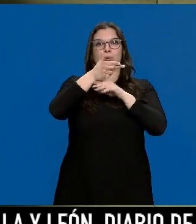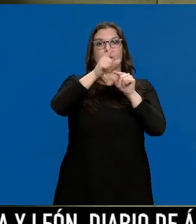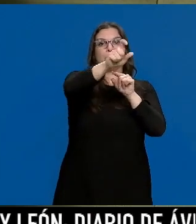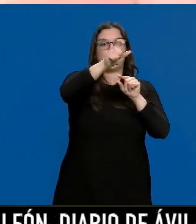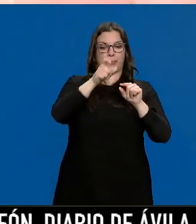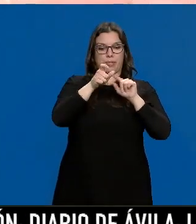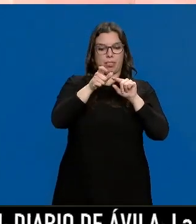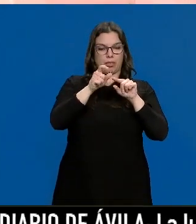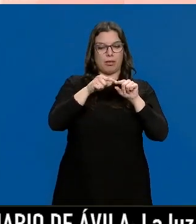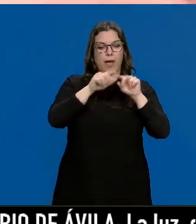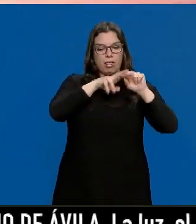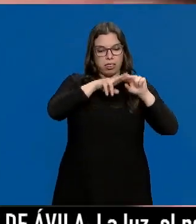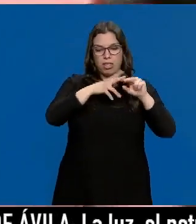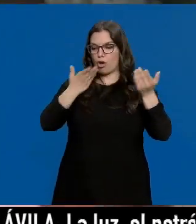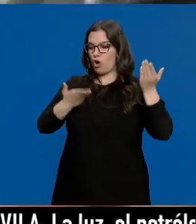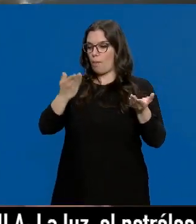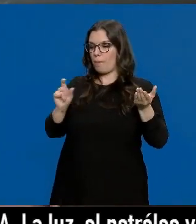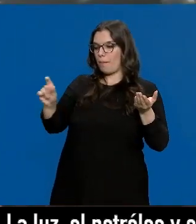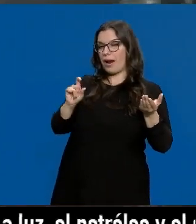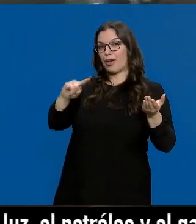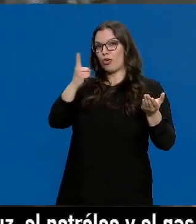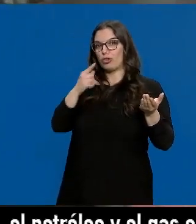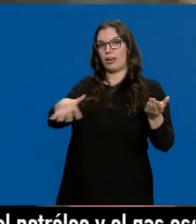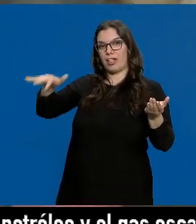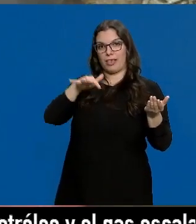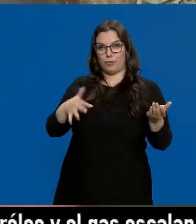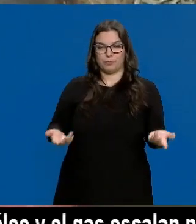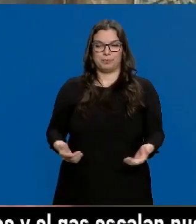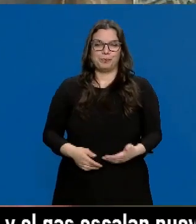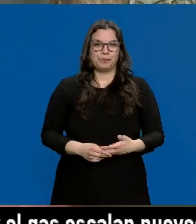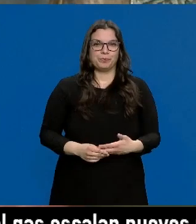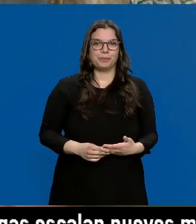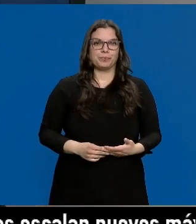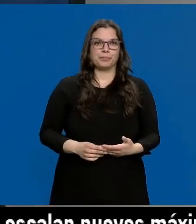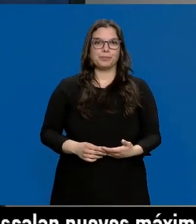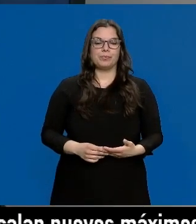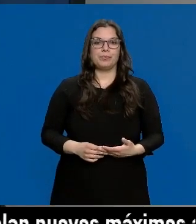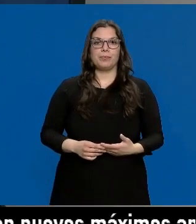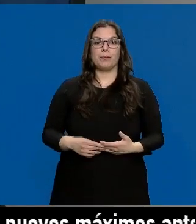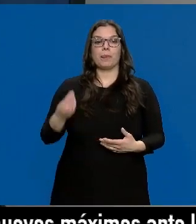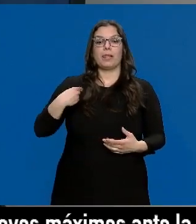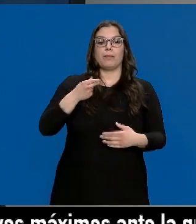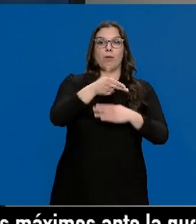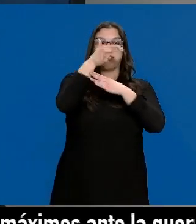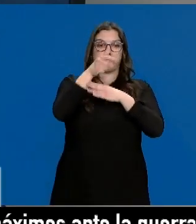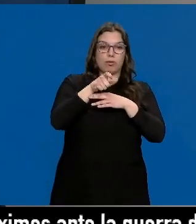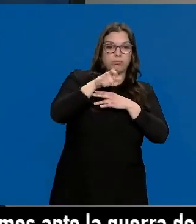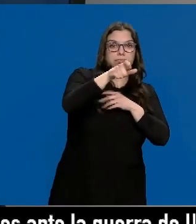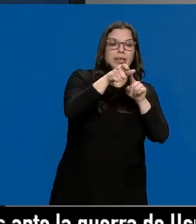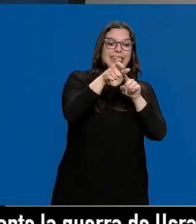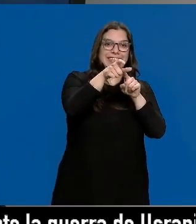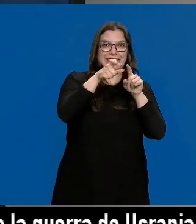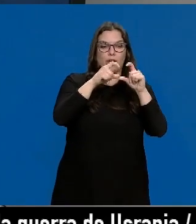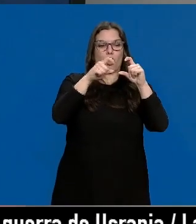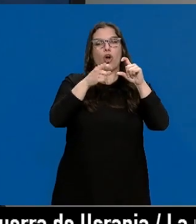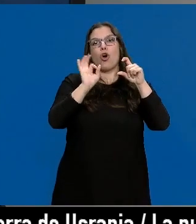proyectiles para así poder compararlos con los localizados en escenas del crimen. Los casquillos o los proyectiles o las